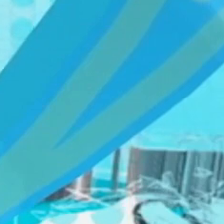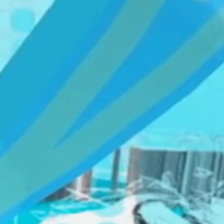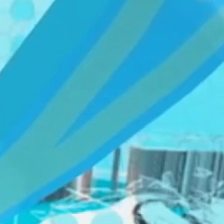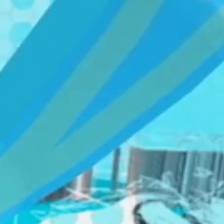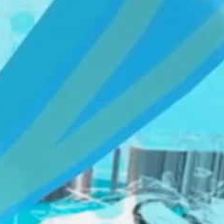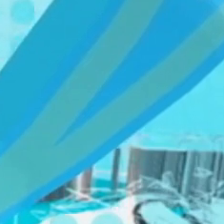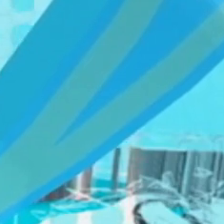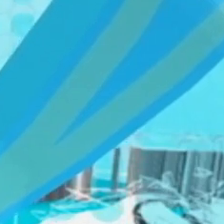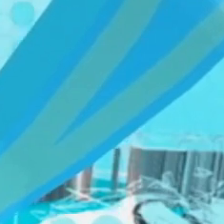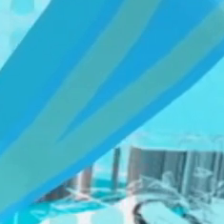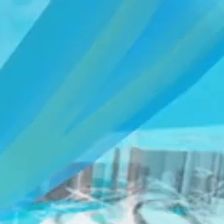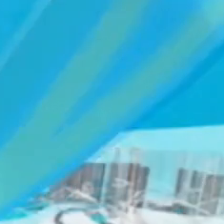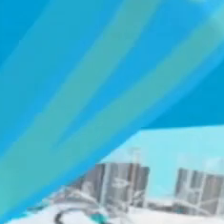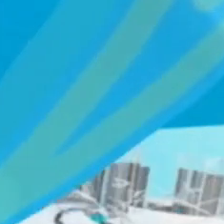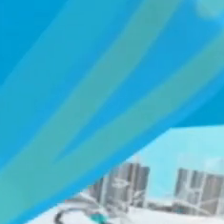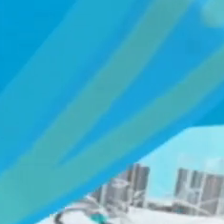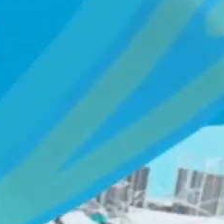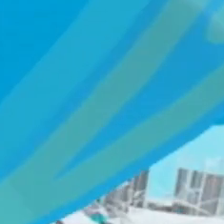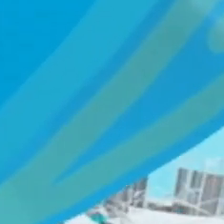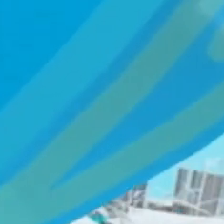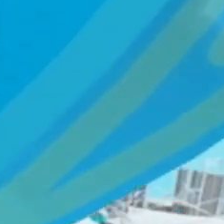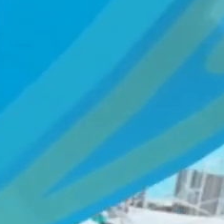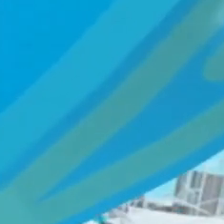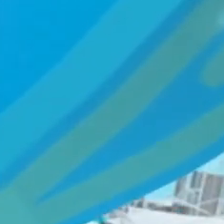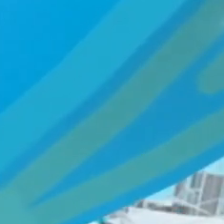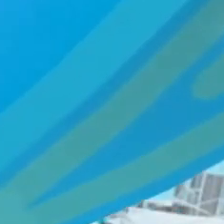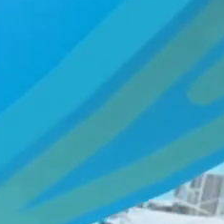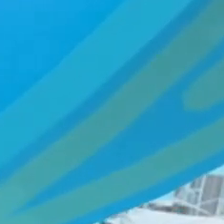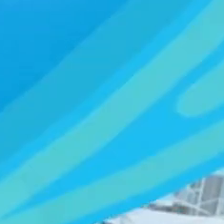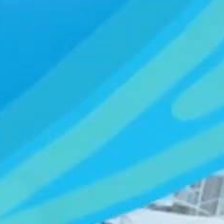Banco Popular presentó El Tipo de Cambio.